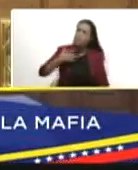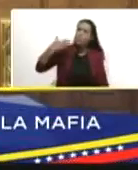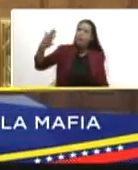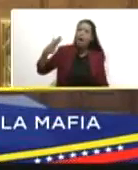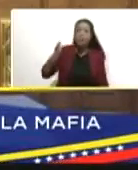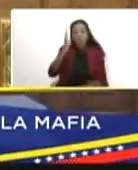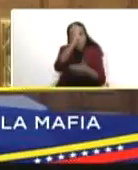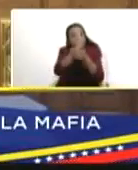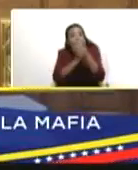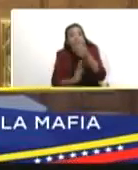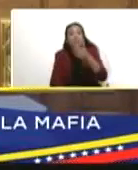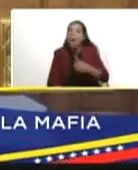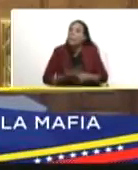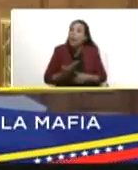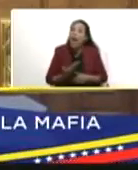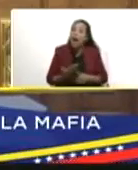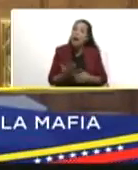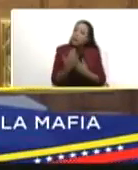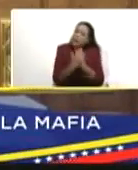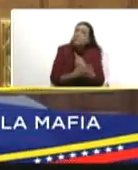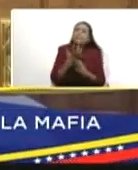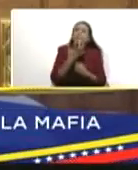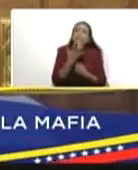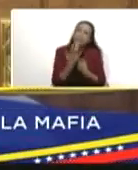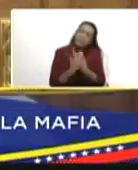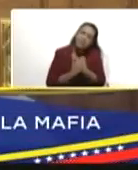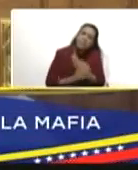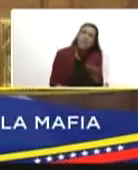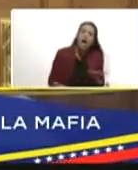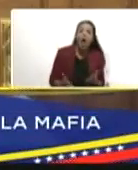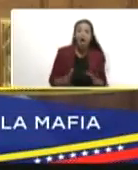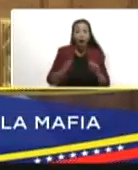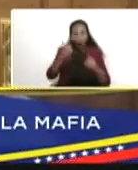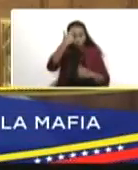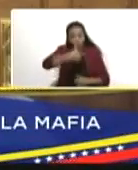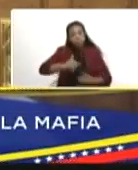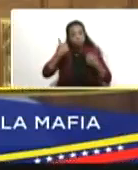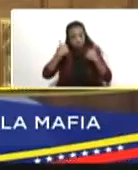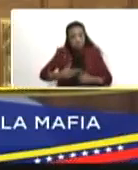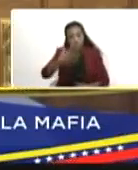de la humildad de la sencillez de la